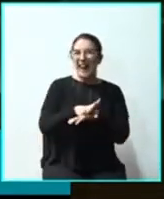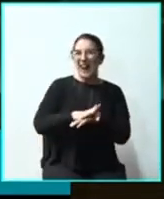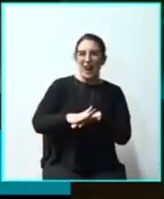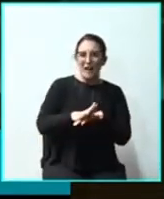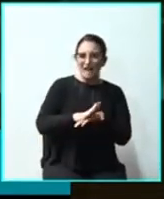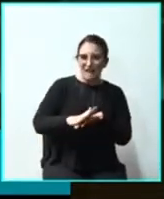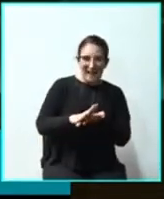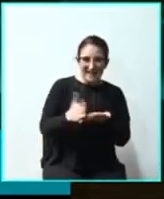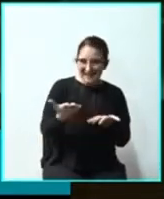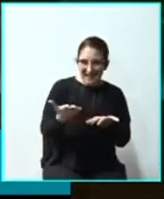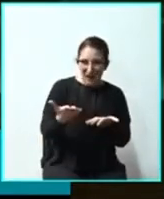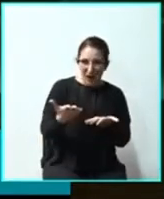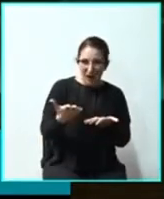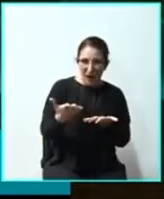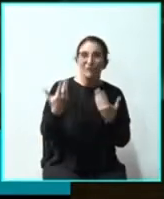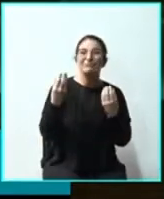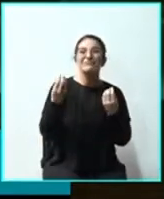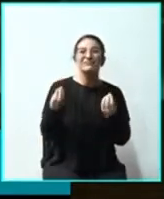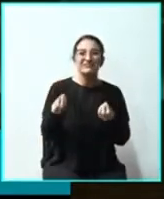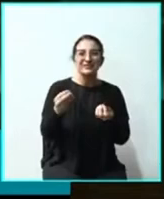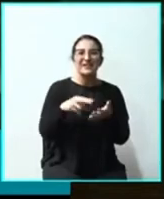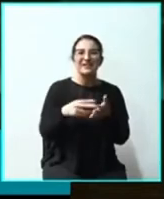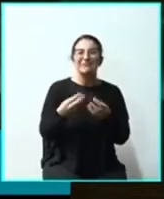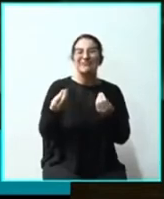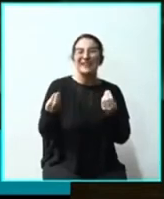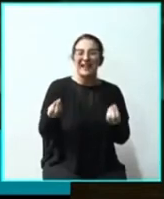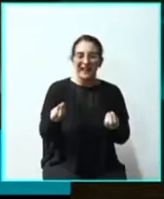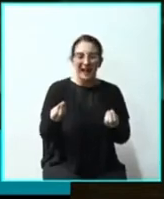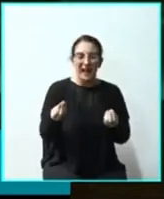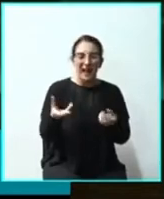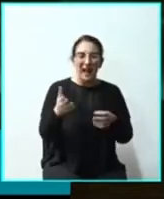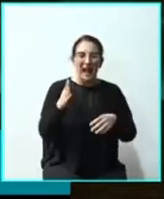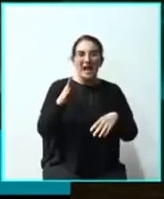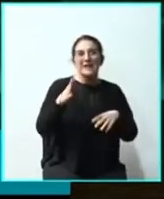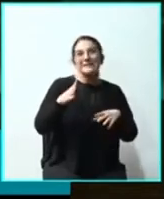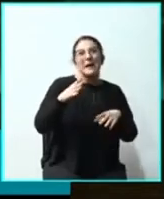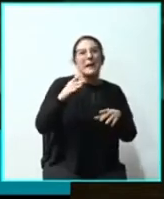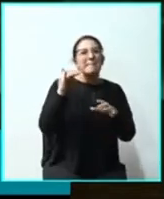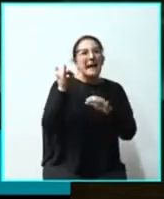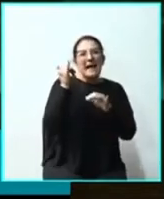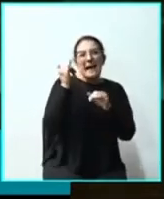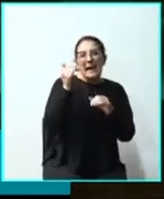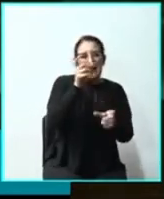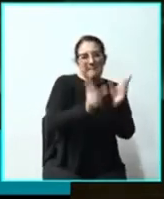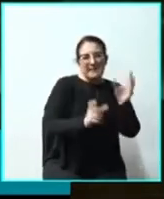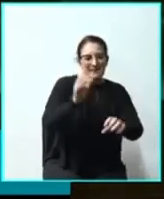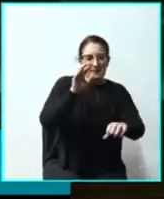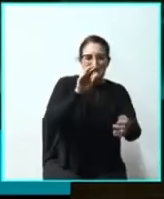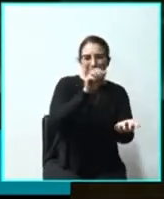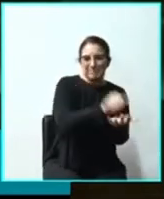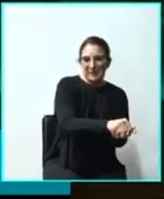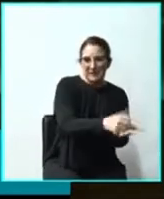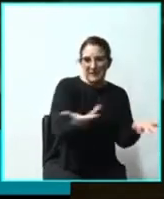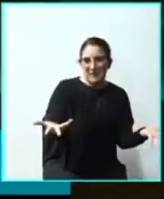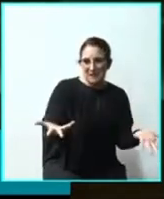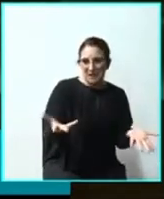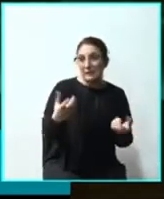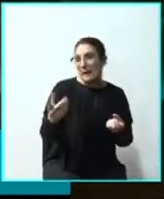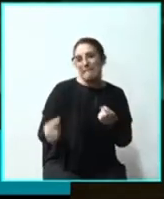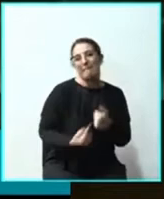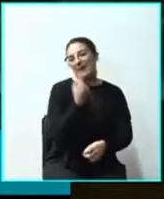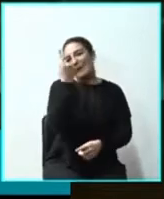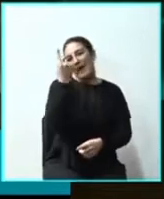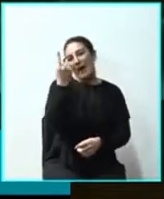de dominación y opresión de la clase dominante sobre el conjunto de la población. Que obviamente lo hace en primer lugar sobre los